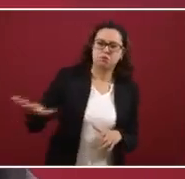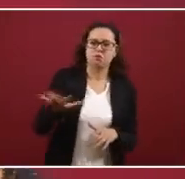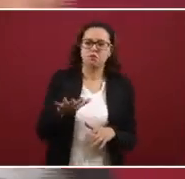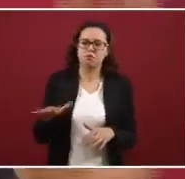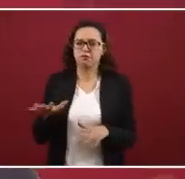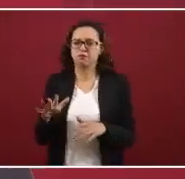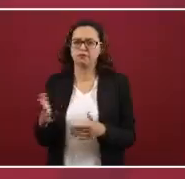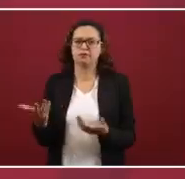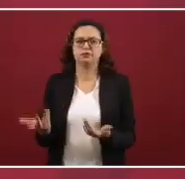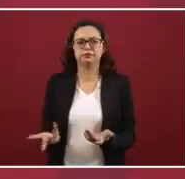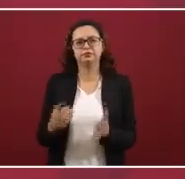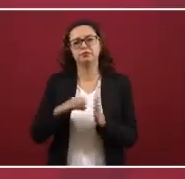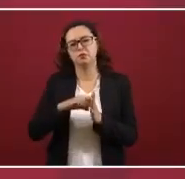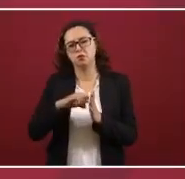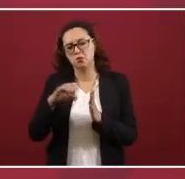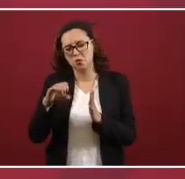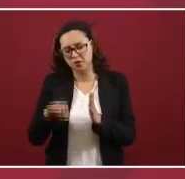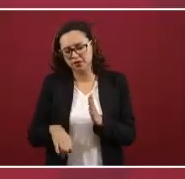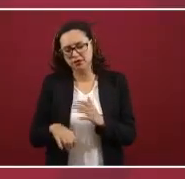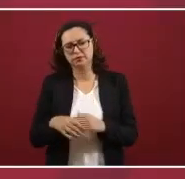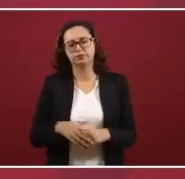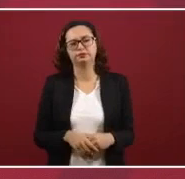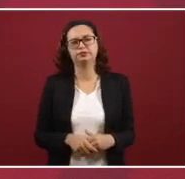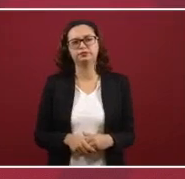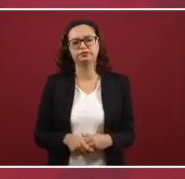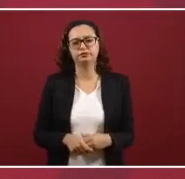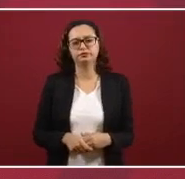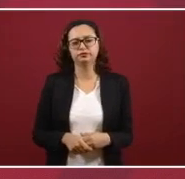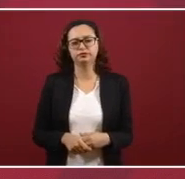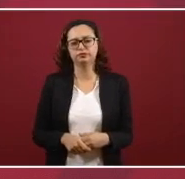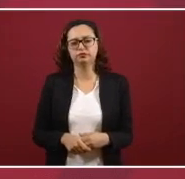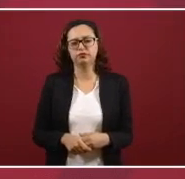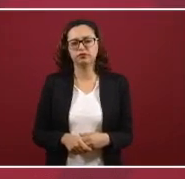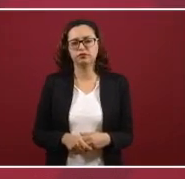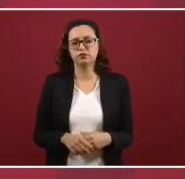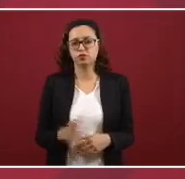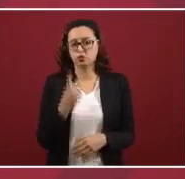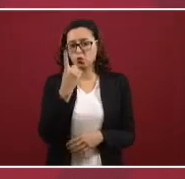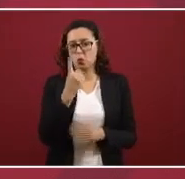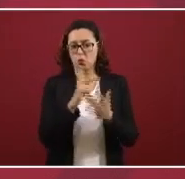Por ejemplo, el que con un programa